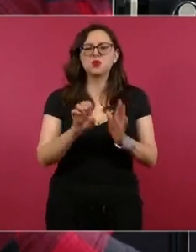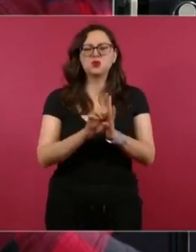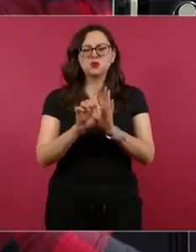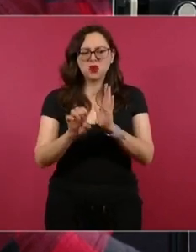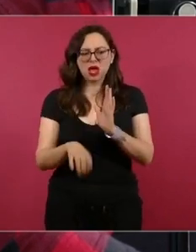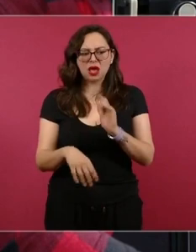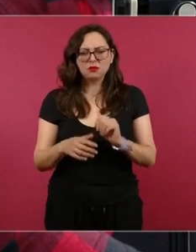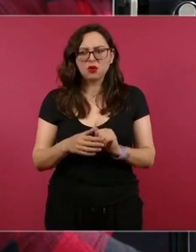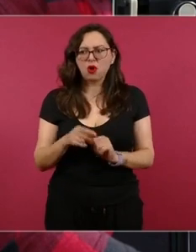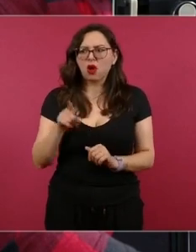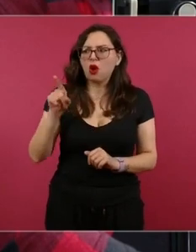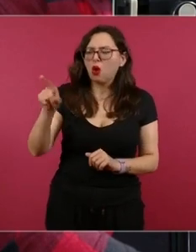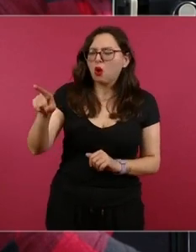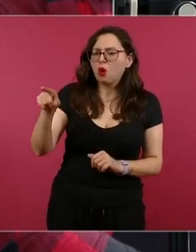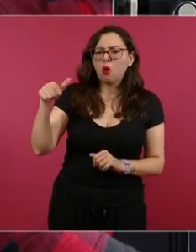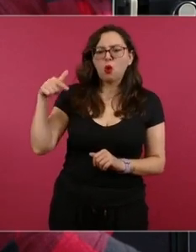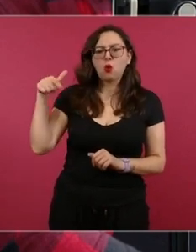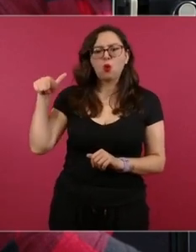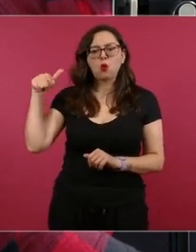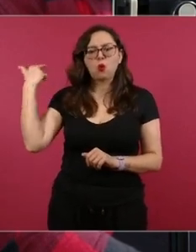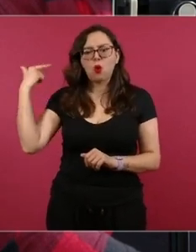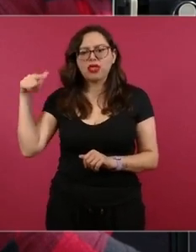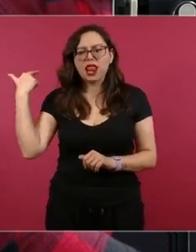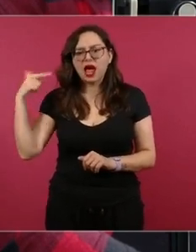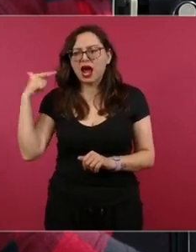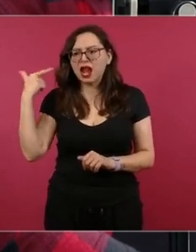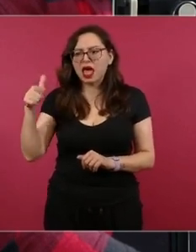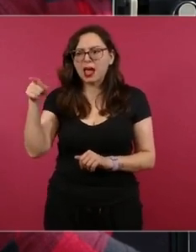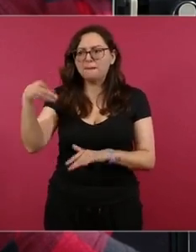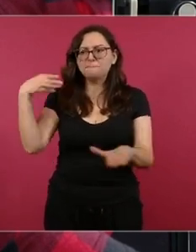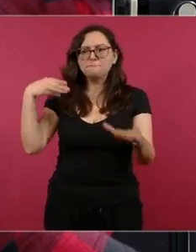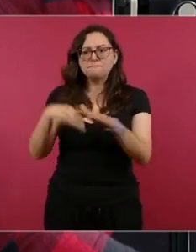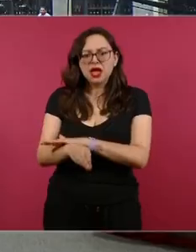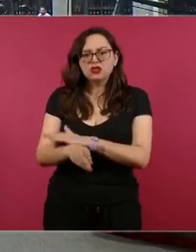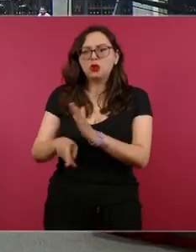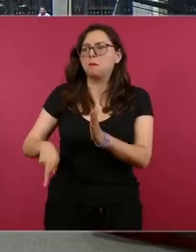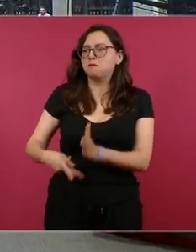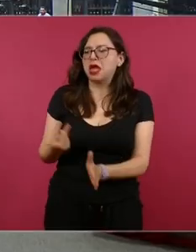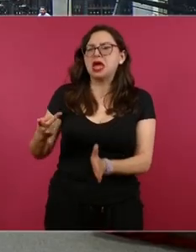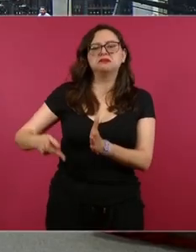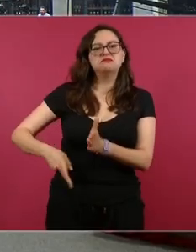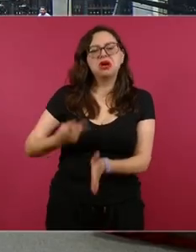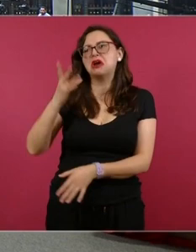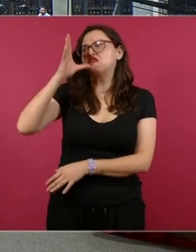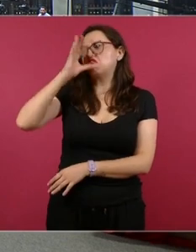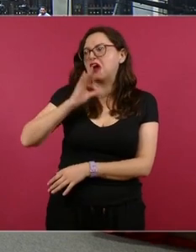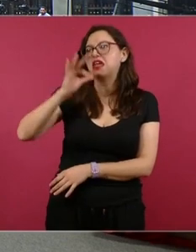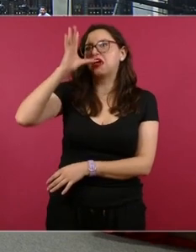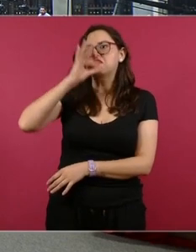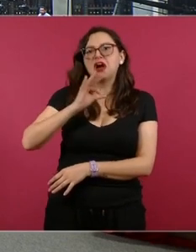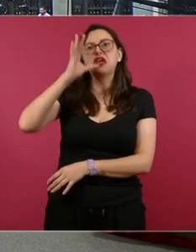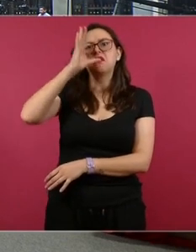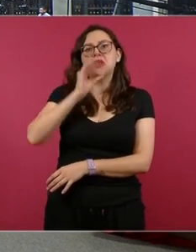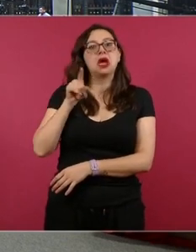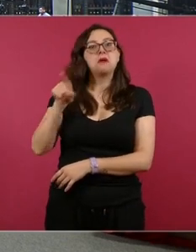Guadalajara, ¿no? Que tiene igual o peor número de fallas que ocurriría aquí en el tren en el metro de la Ciudad de